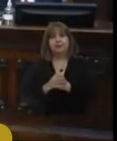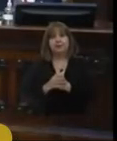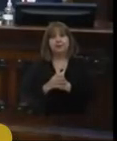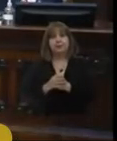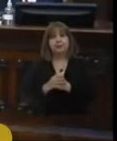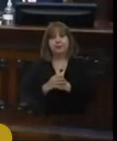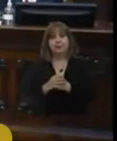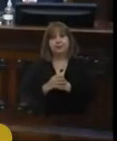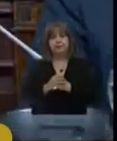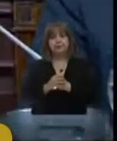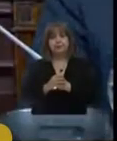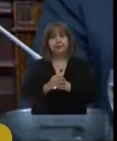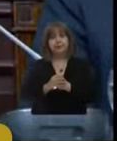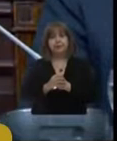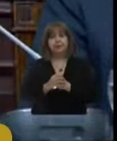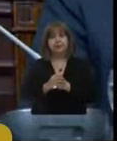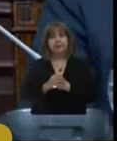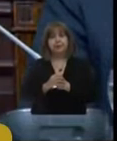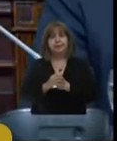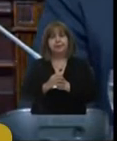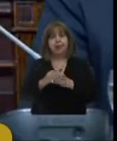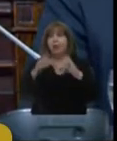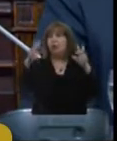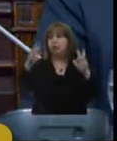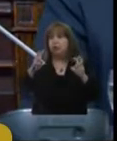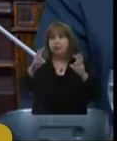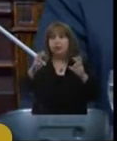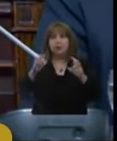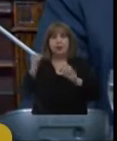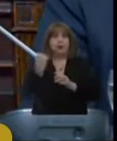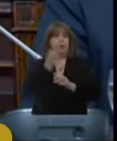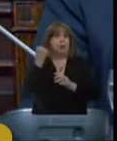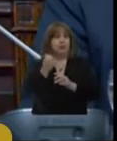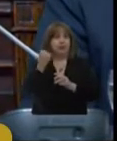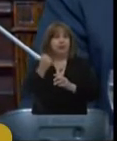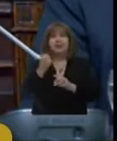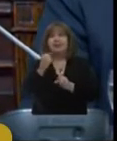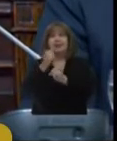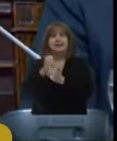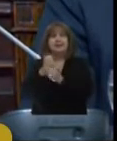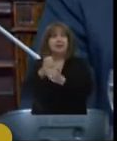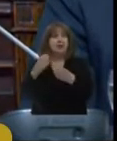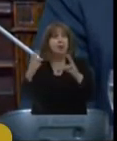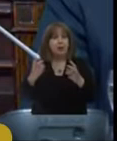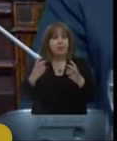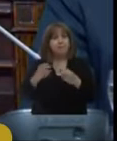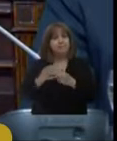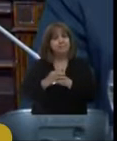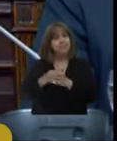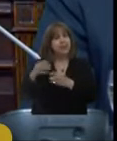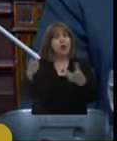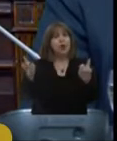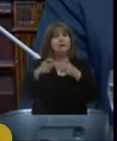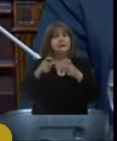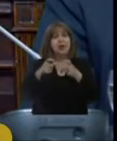recurso humano, el grave problema que hay con las prestaciones o los médicos en realidad. Sí, es lo que decía en un principio. No habló